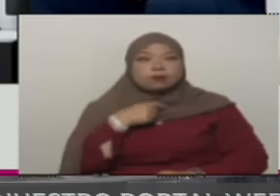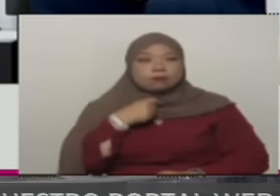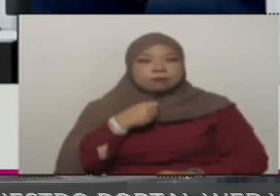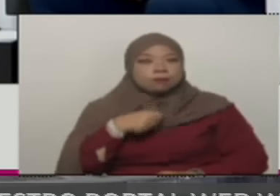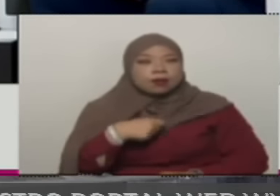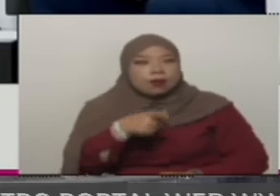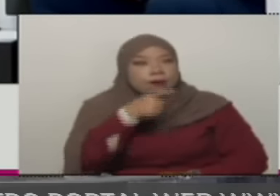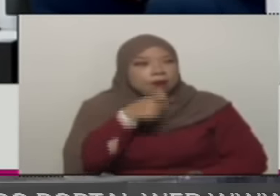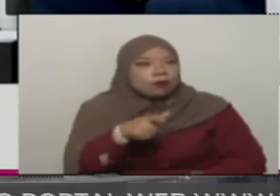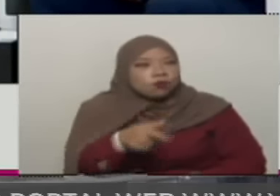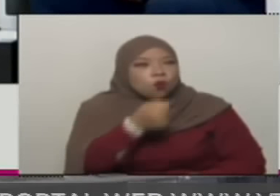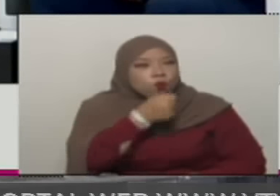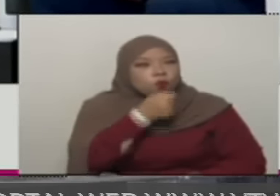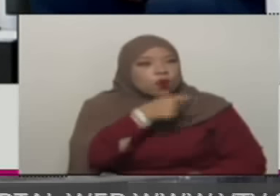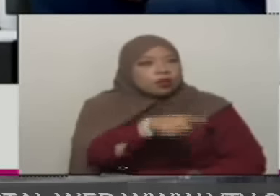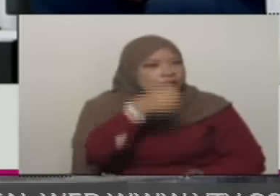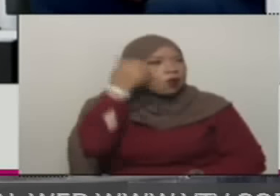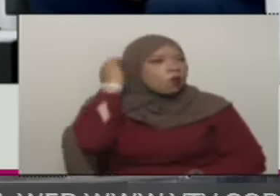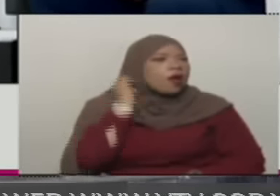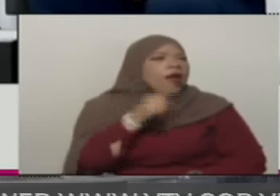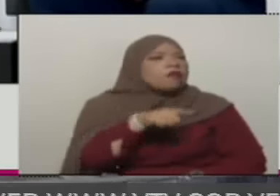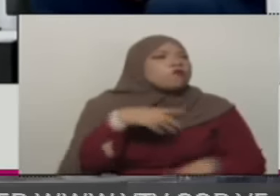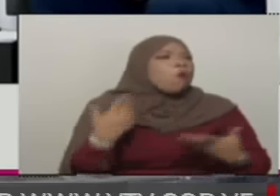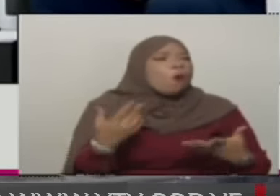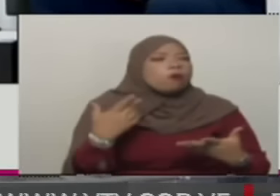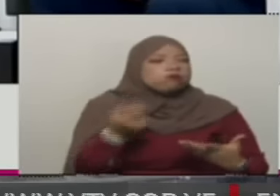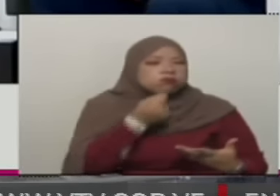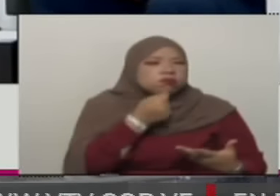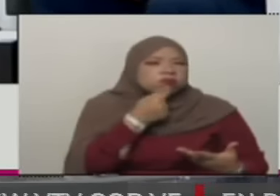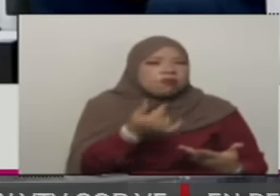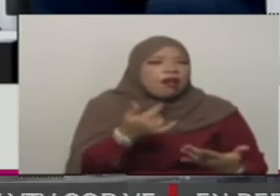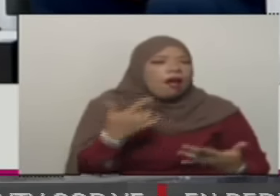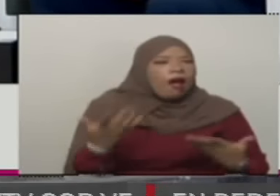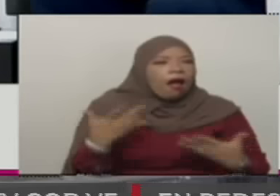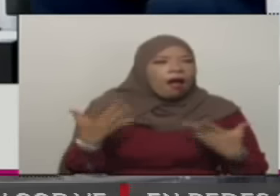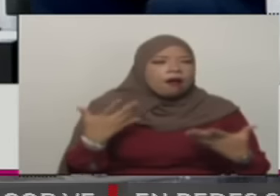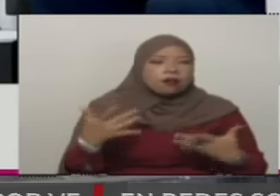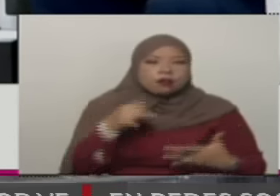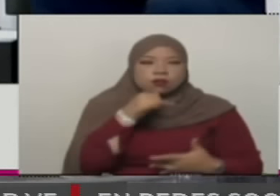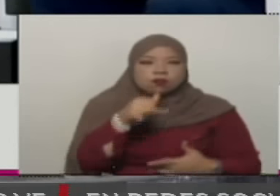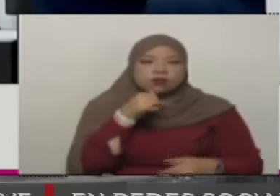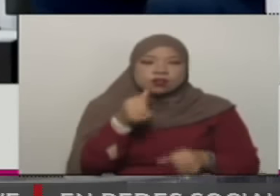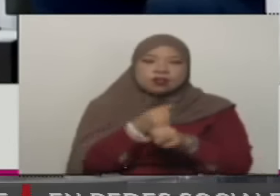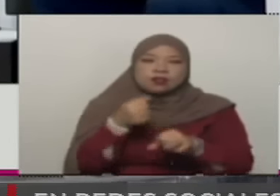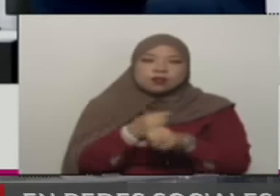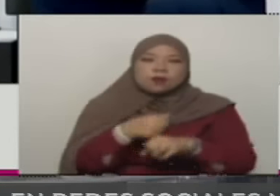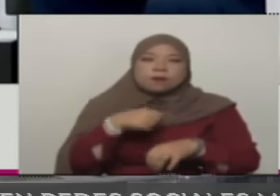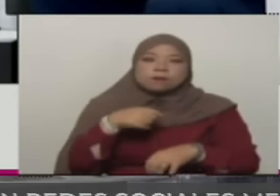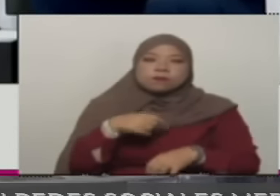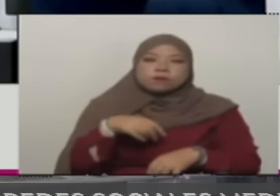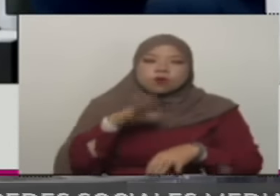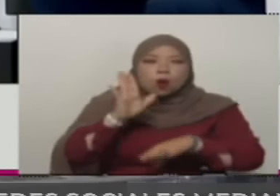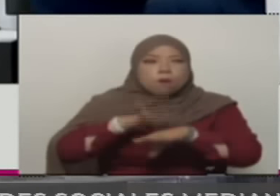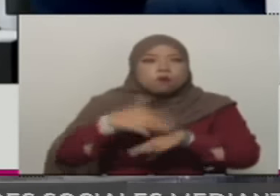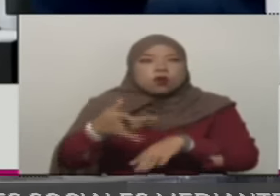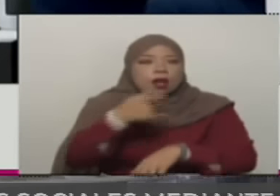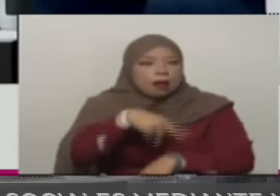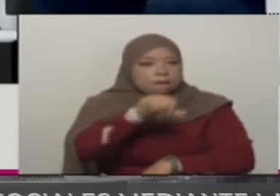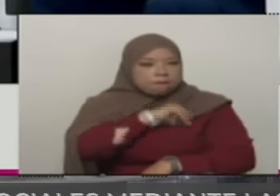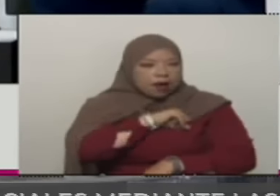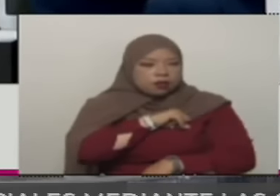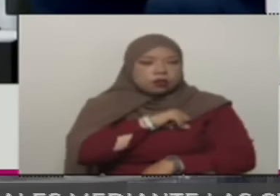María Antonieta, tú eres periodista. ¿Qué te gustaría saber? ¿Qué noticias te gustaría que yo te diera? ¿Por qué ahora el Reino de España dice que no